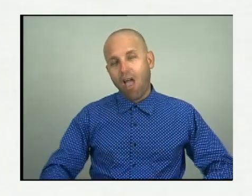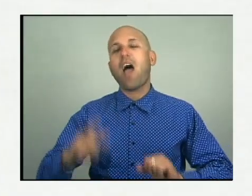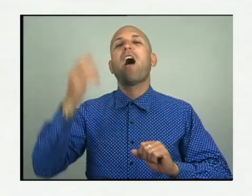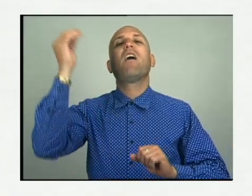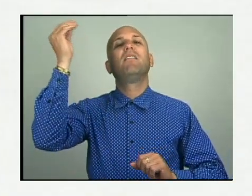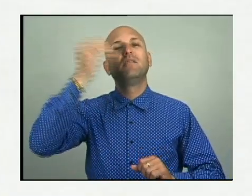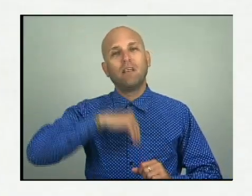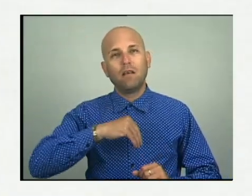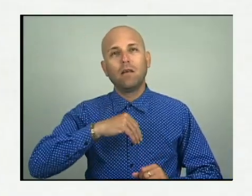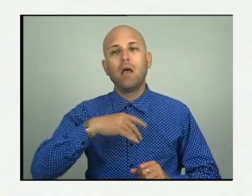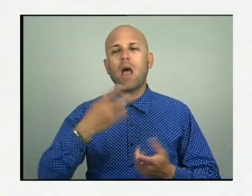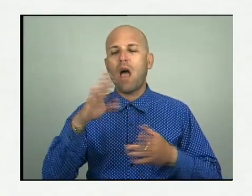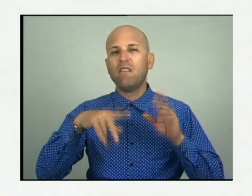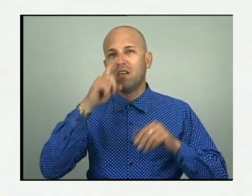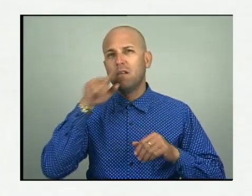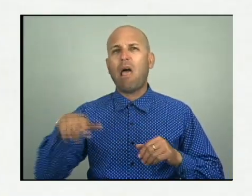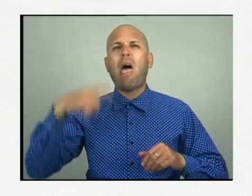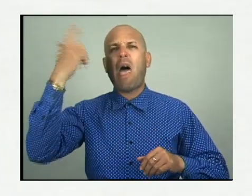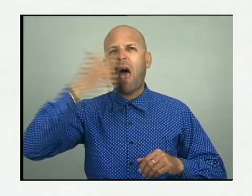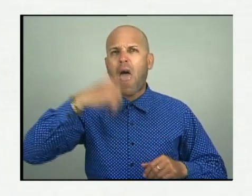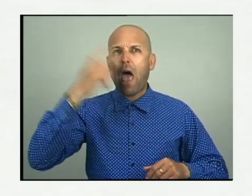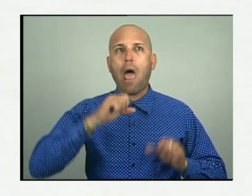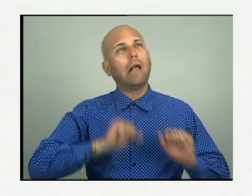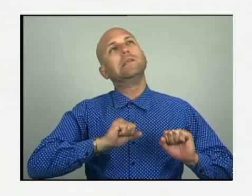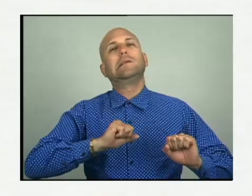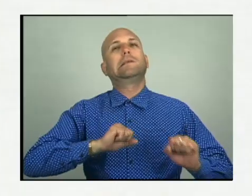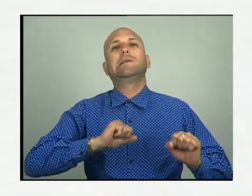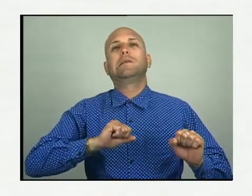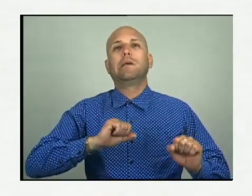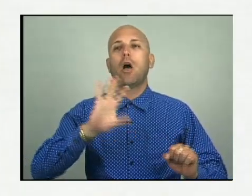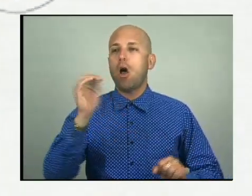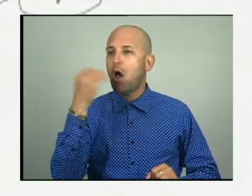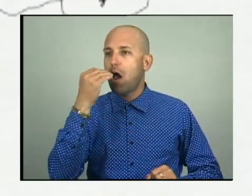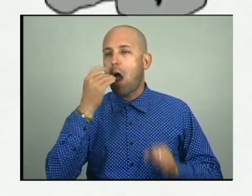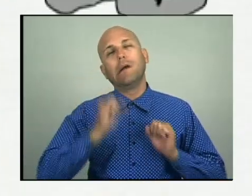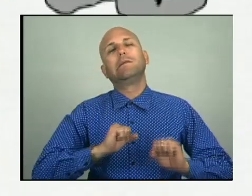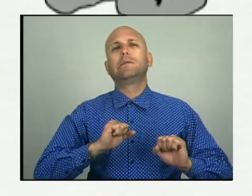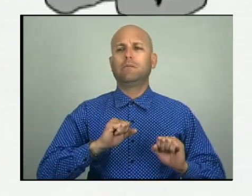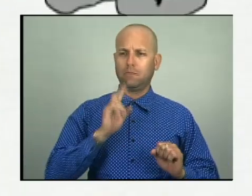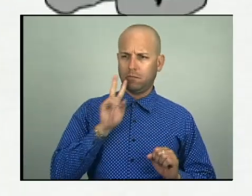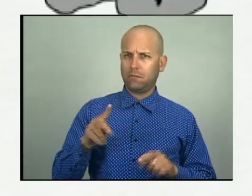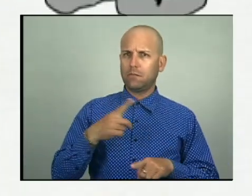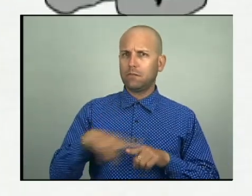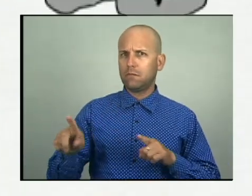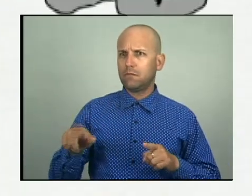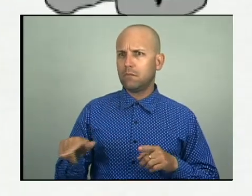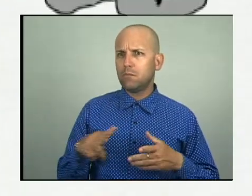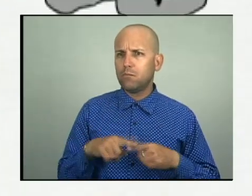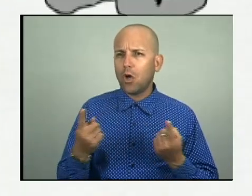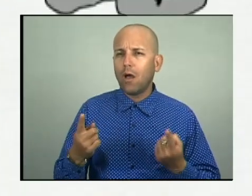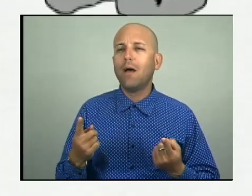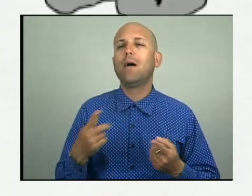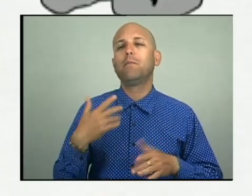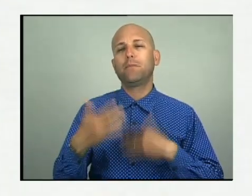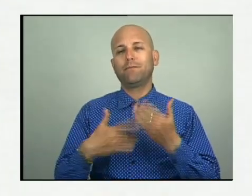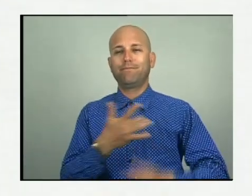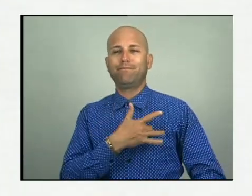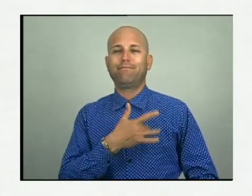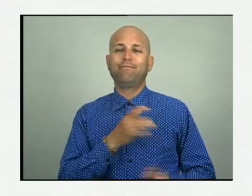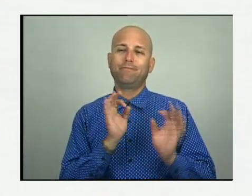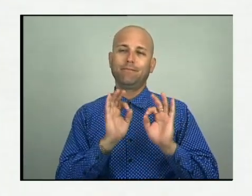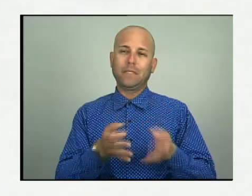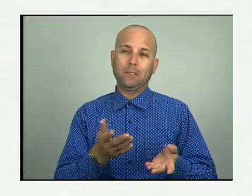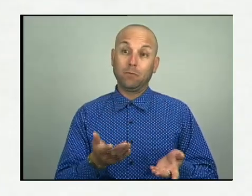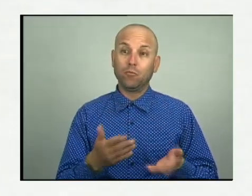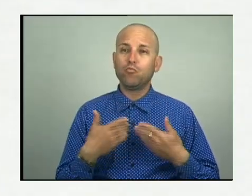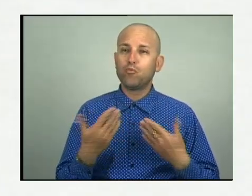episodio cianótico del niño al llorar o comer. Algunos hallazgos en el examen físico sugieren al médico la probabilidad de